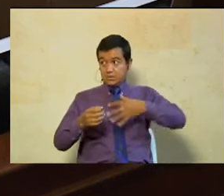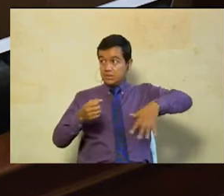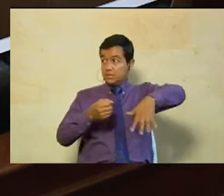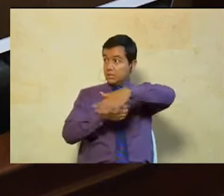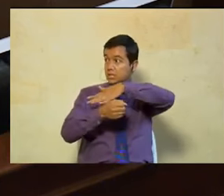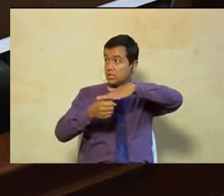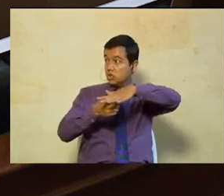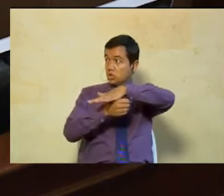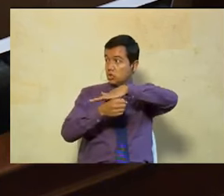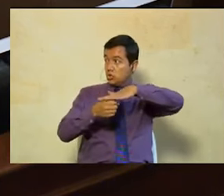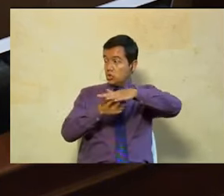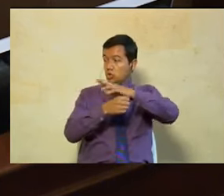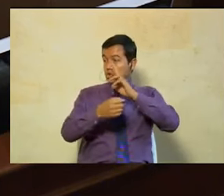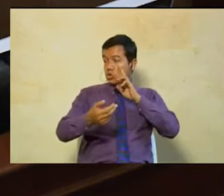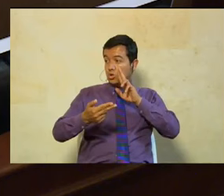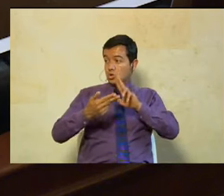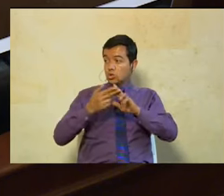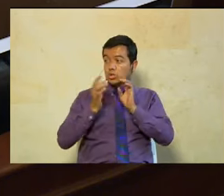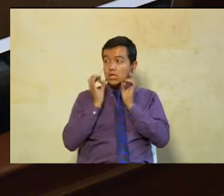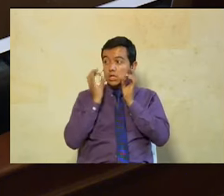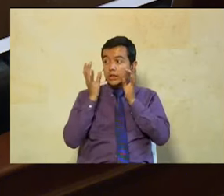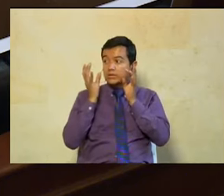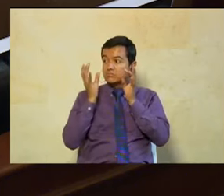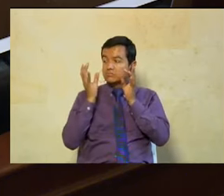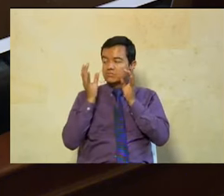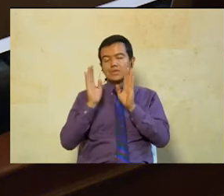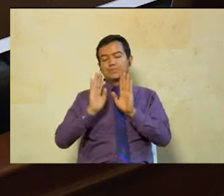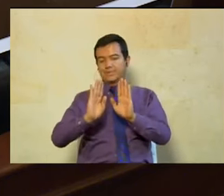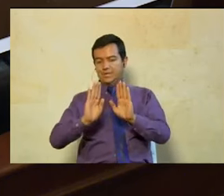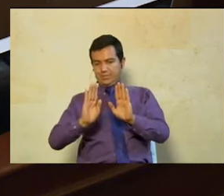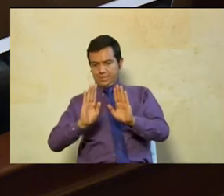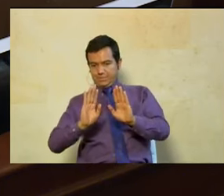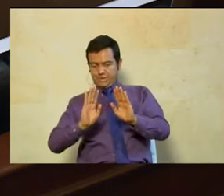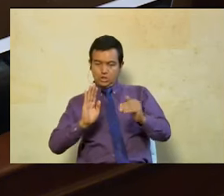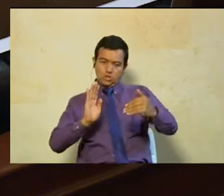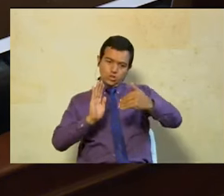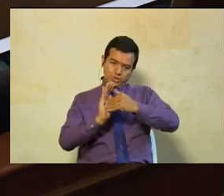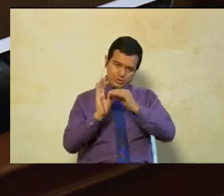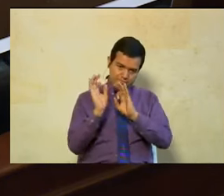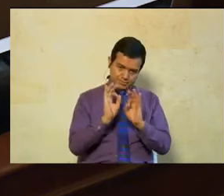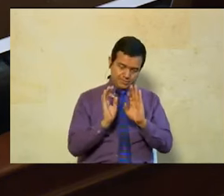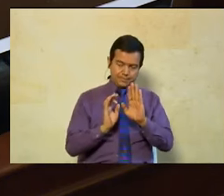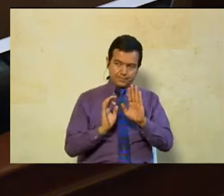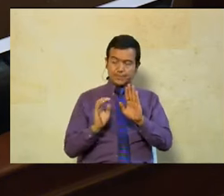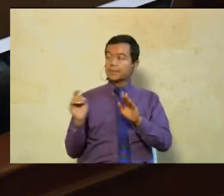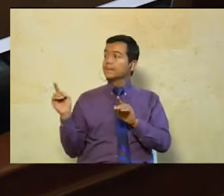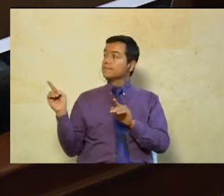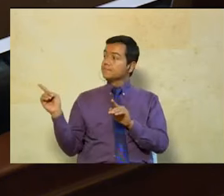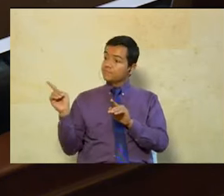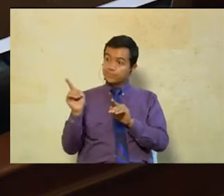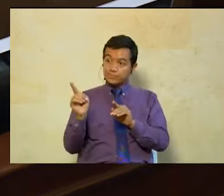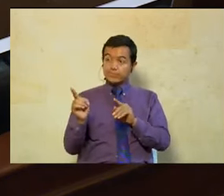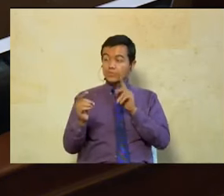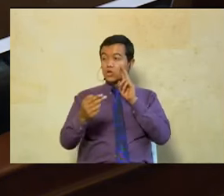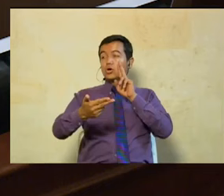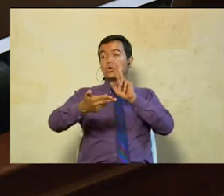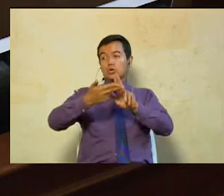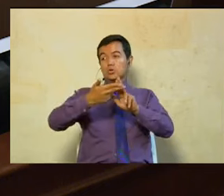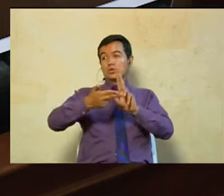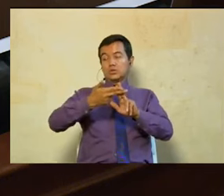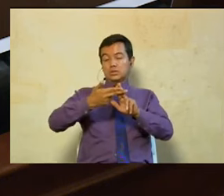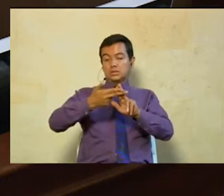lugar o mejor Comencemos por el derecho lo que sí conocen ustedes y muchas mujeres en